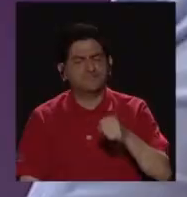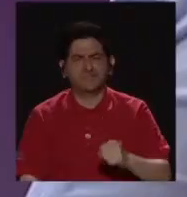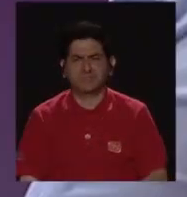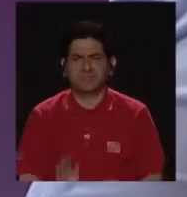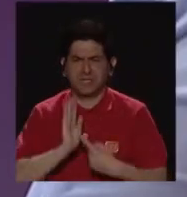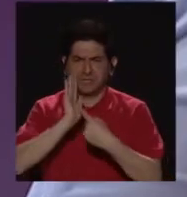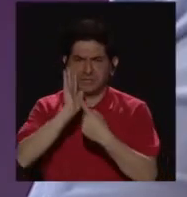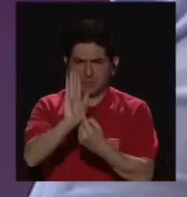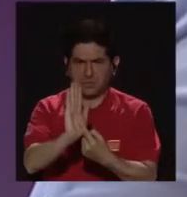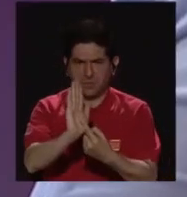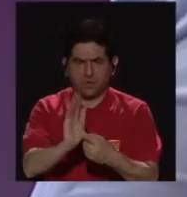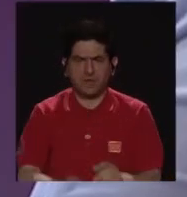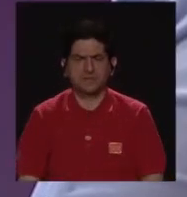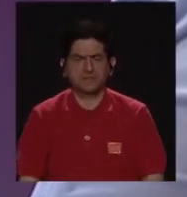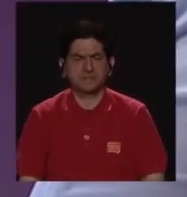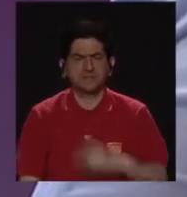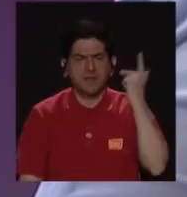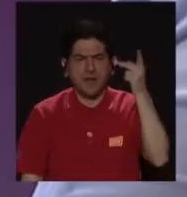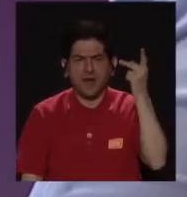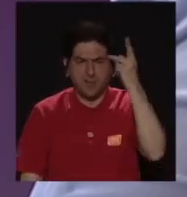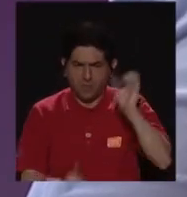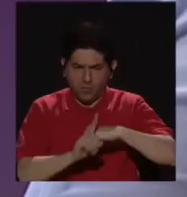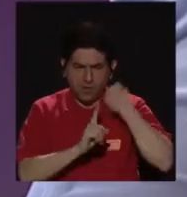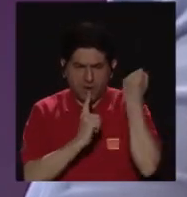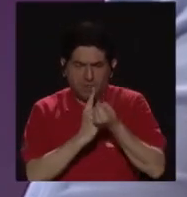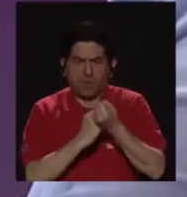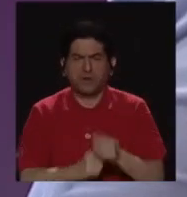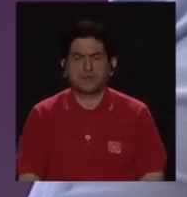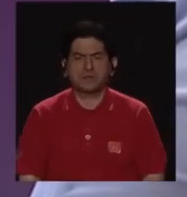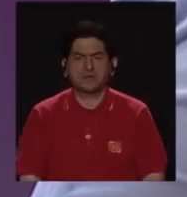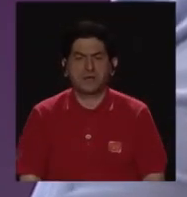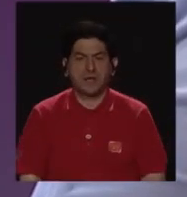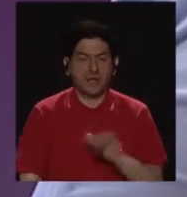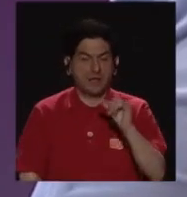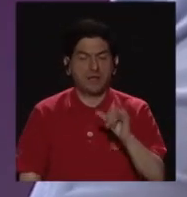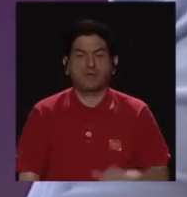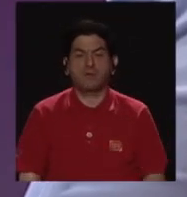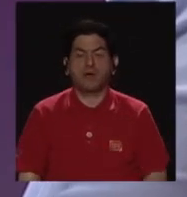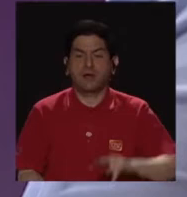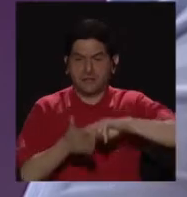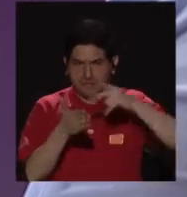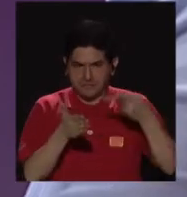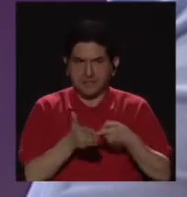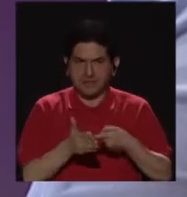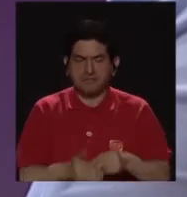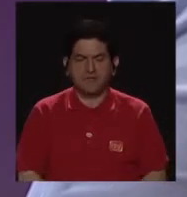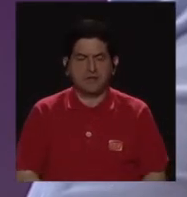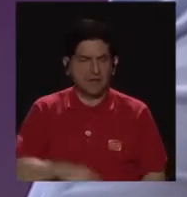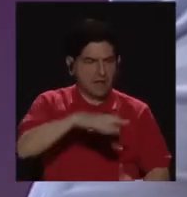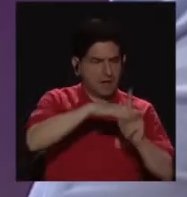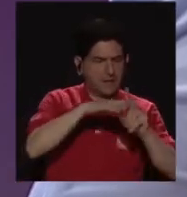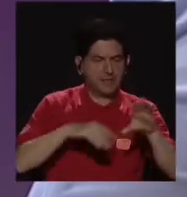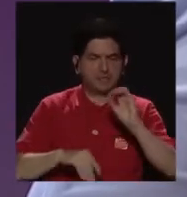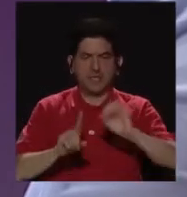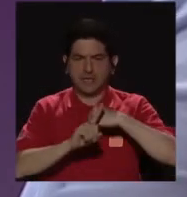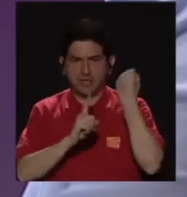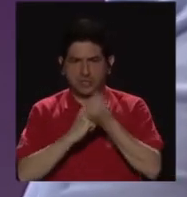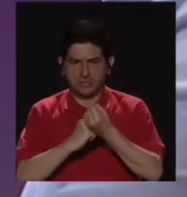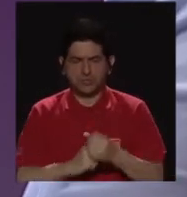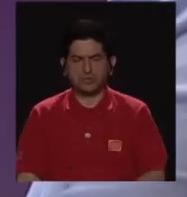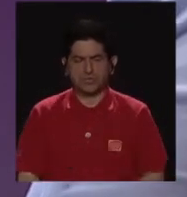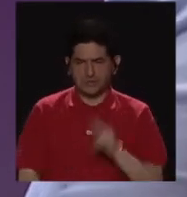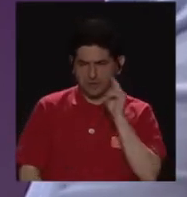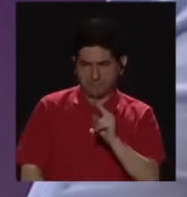rescata el hecho de posicionarse políticamente verdad porque el hecho de visibilizarse también es posicionarse ante una sociedad que sigue siendo machista